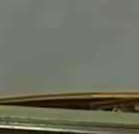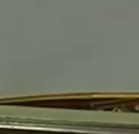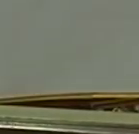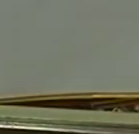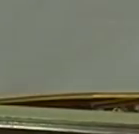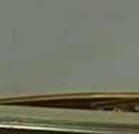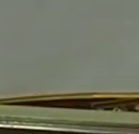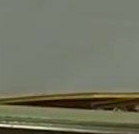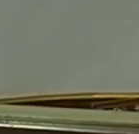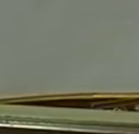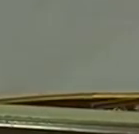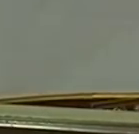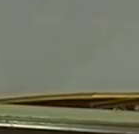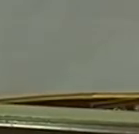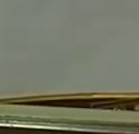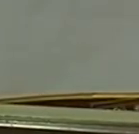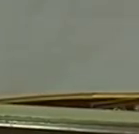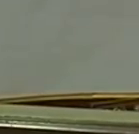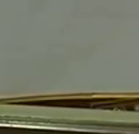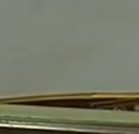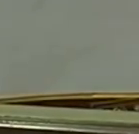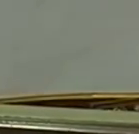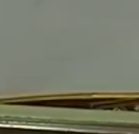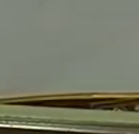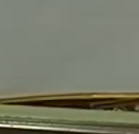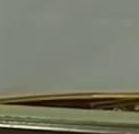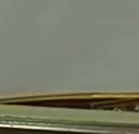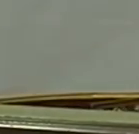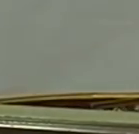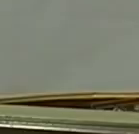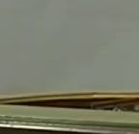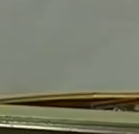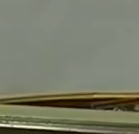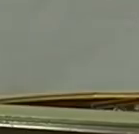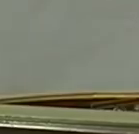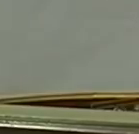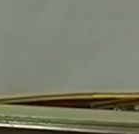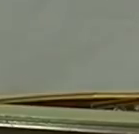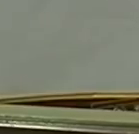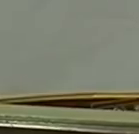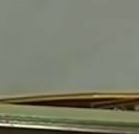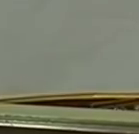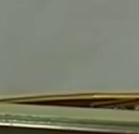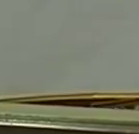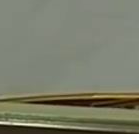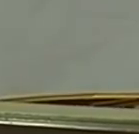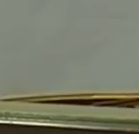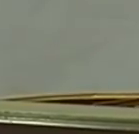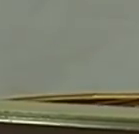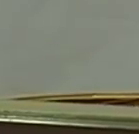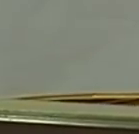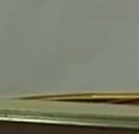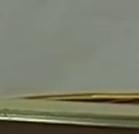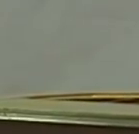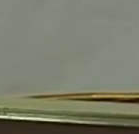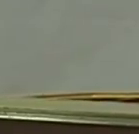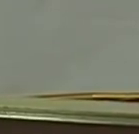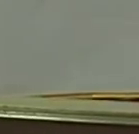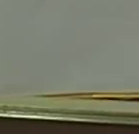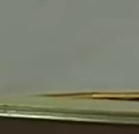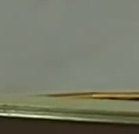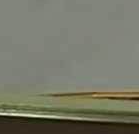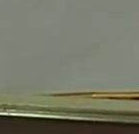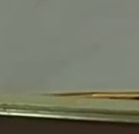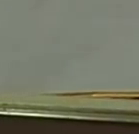legal presentado por el presidente de la Comisión de Economía Diversificada de la Asamblea Nacional Constituyente, Eduardo Piñate, quien decía en su primera